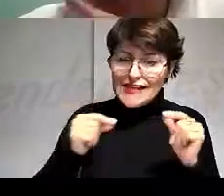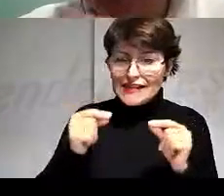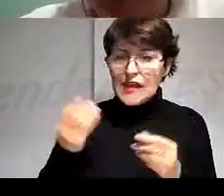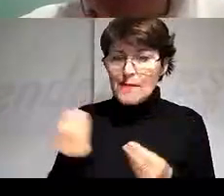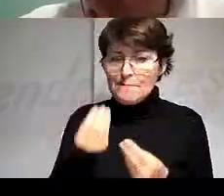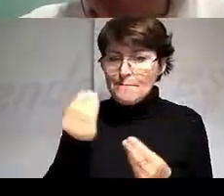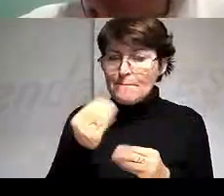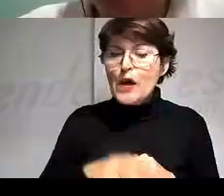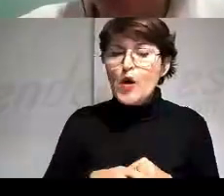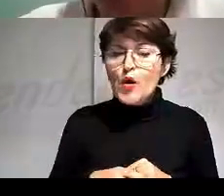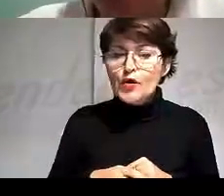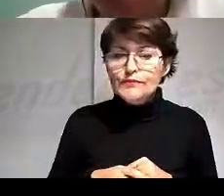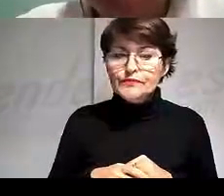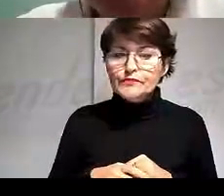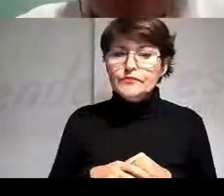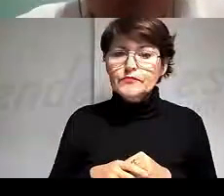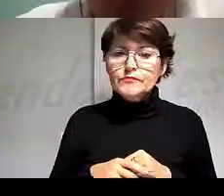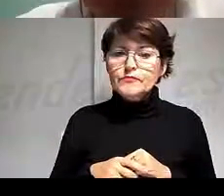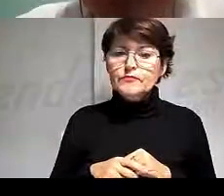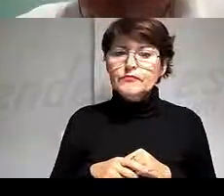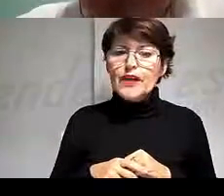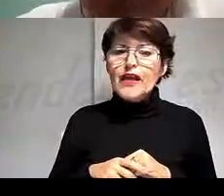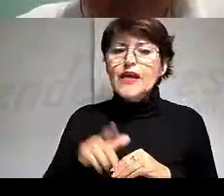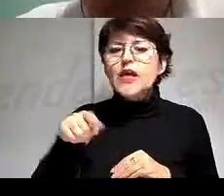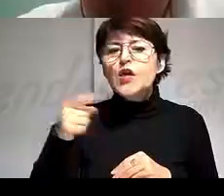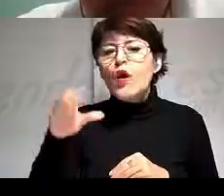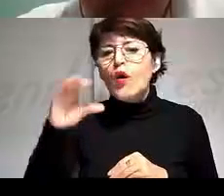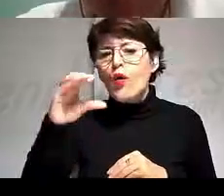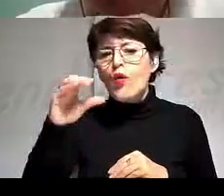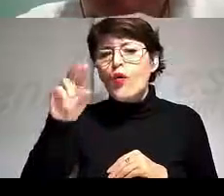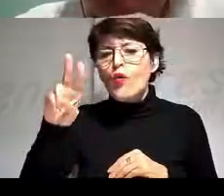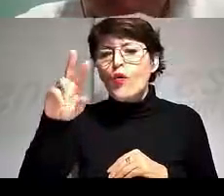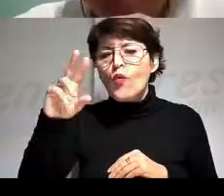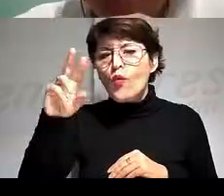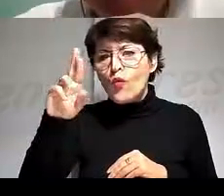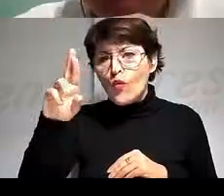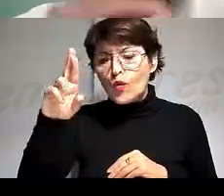esta fase como en la siguiente. Y la curcumina, la cúrcuma,